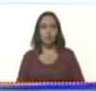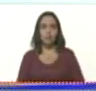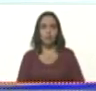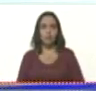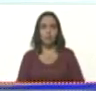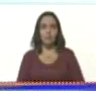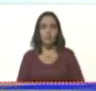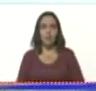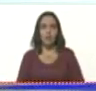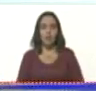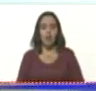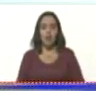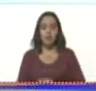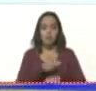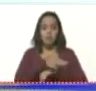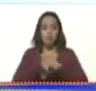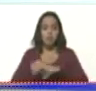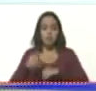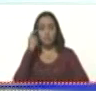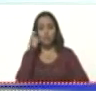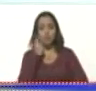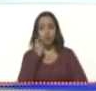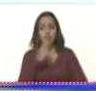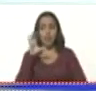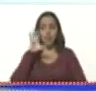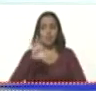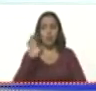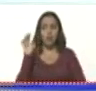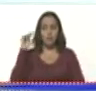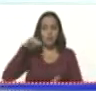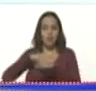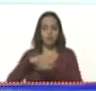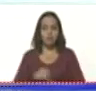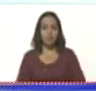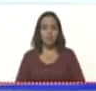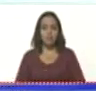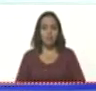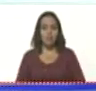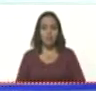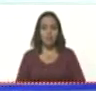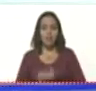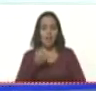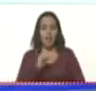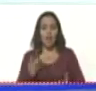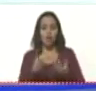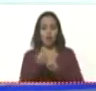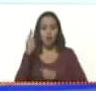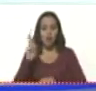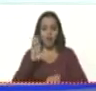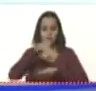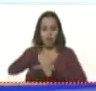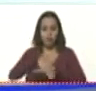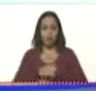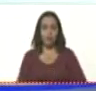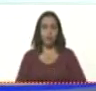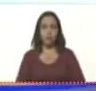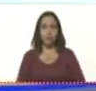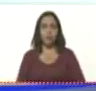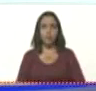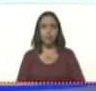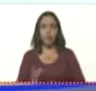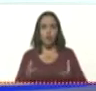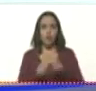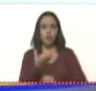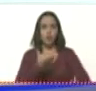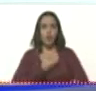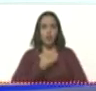el municipio Sucre, Estado Miranda, allá está el gran camarada Héctor Rodríguez, con el alcalde